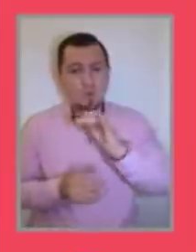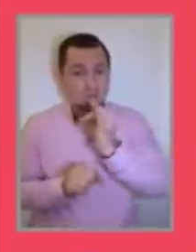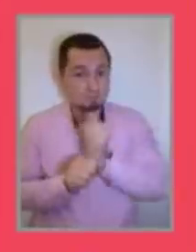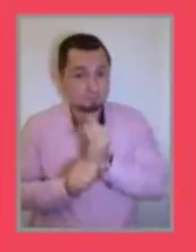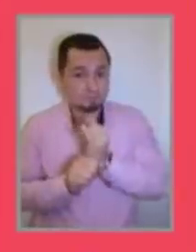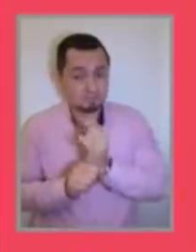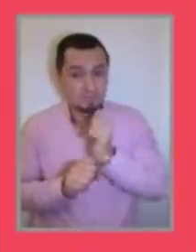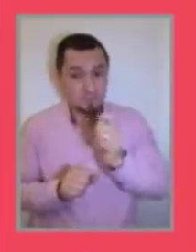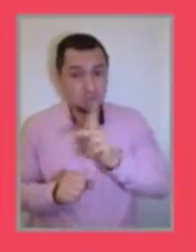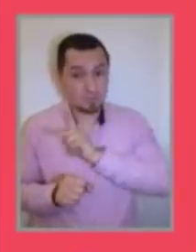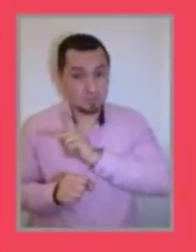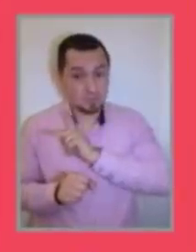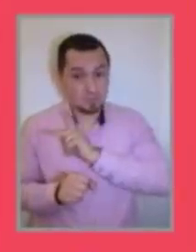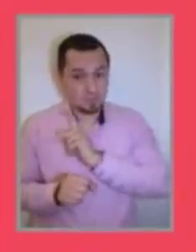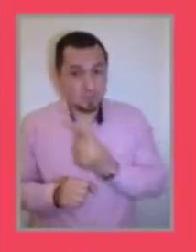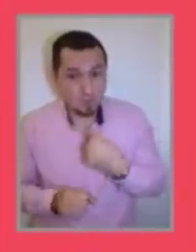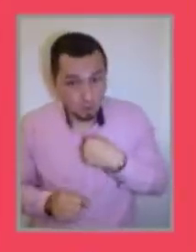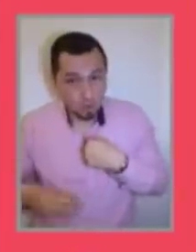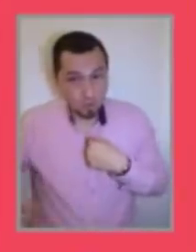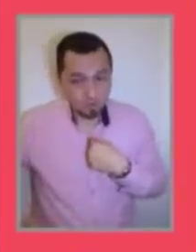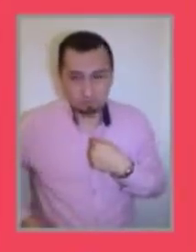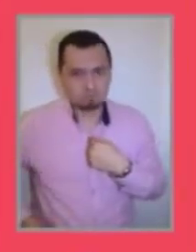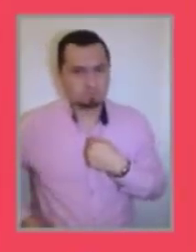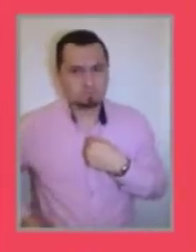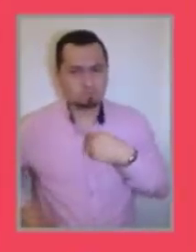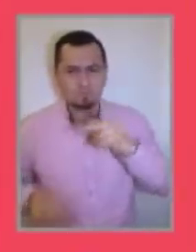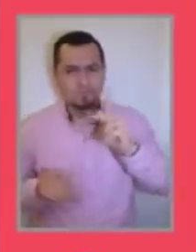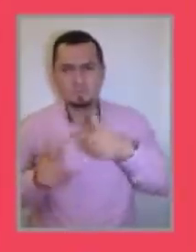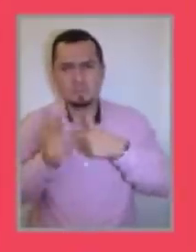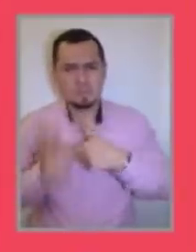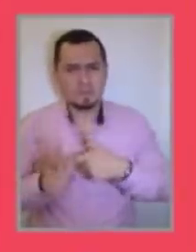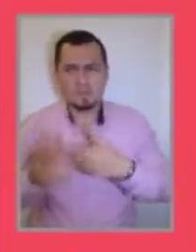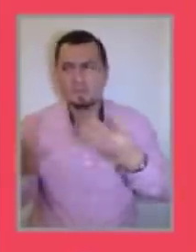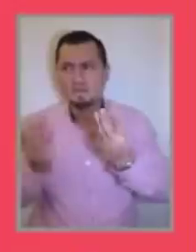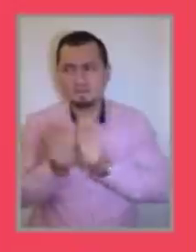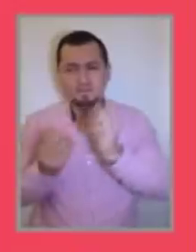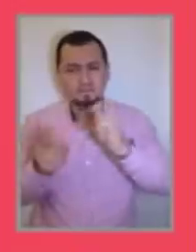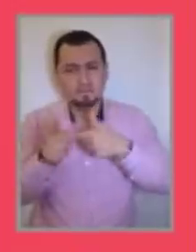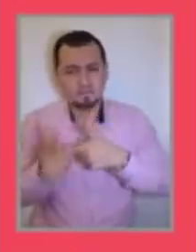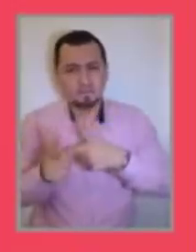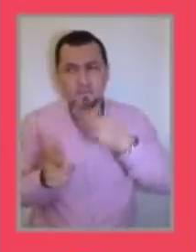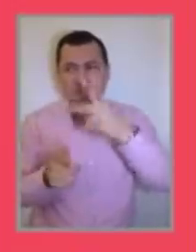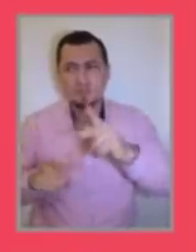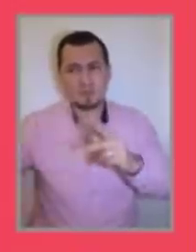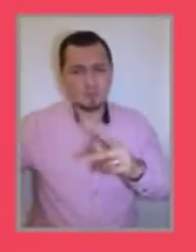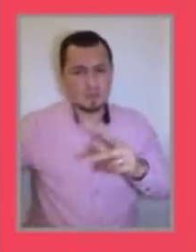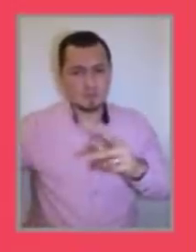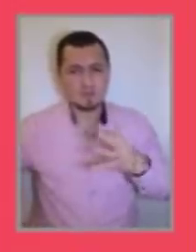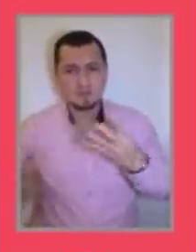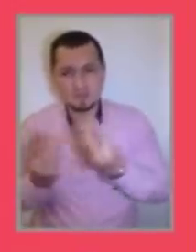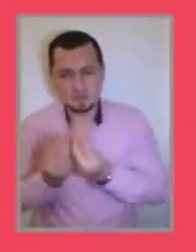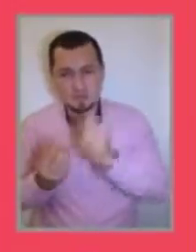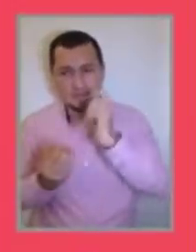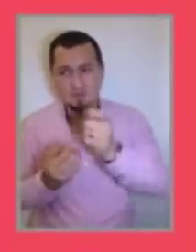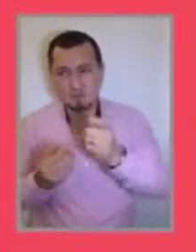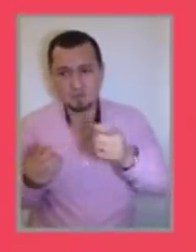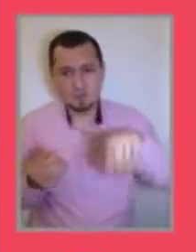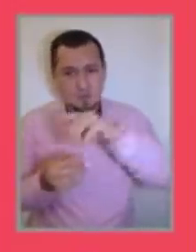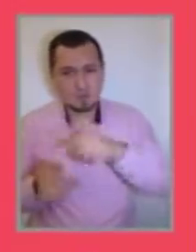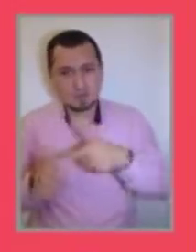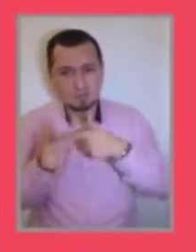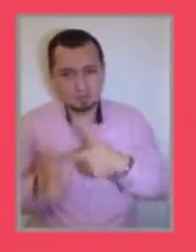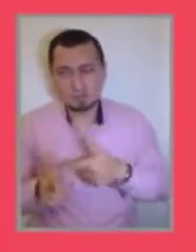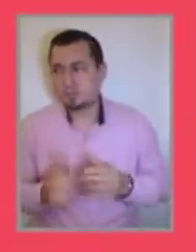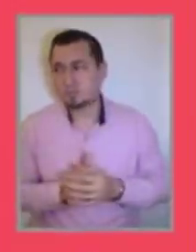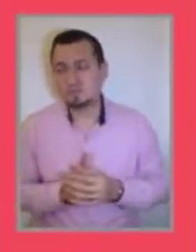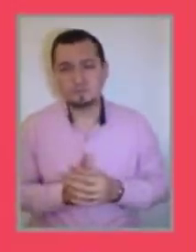ver con nosotros. Una vez más, yo contesto con mucho gusto los temas que le correspondan al gobierno del Estado, pero